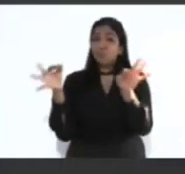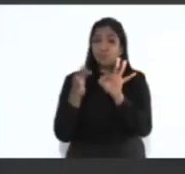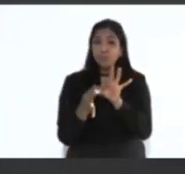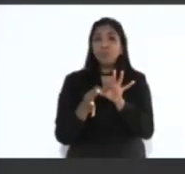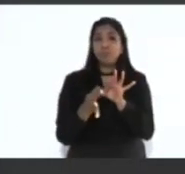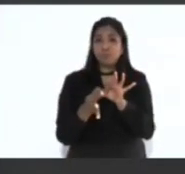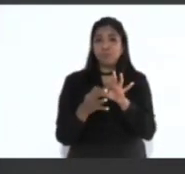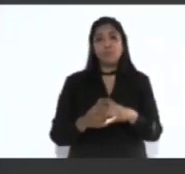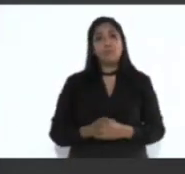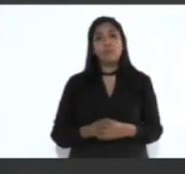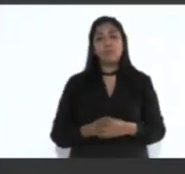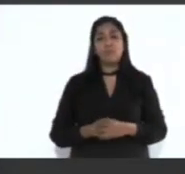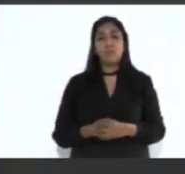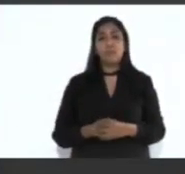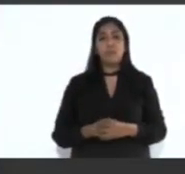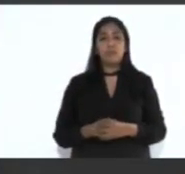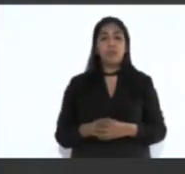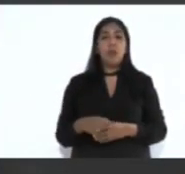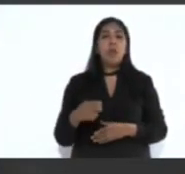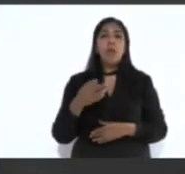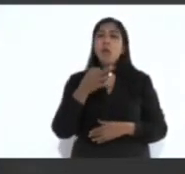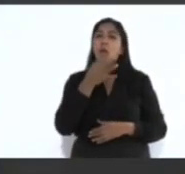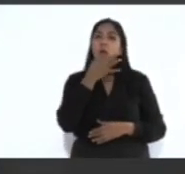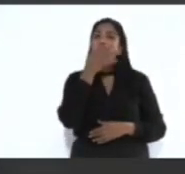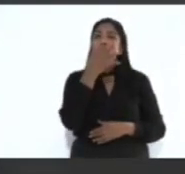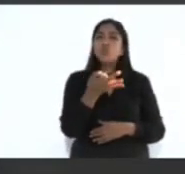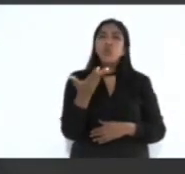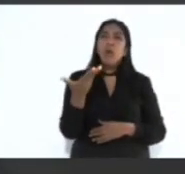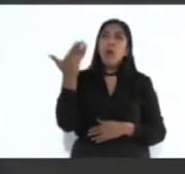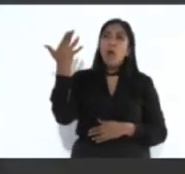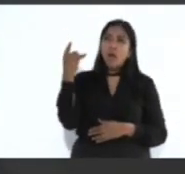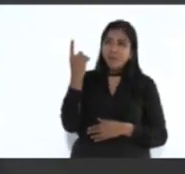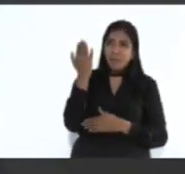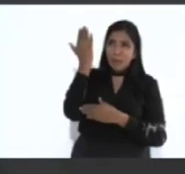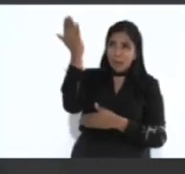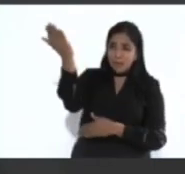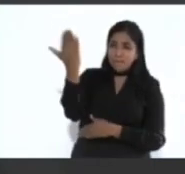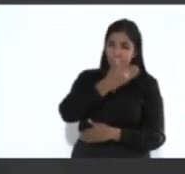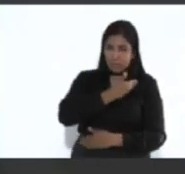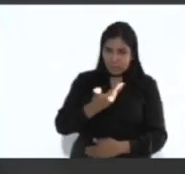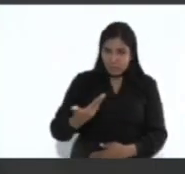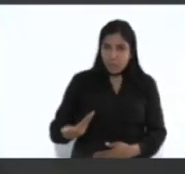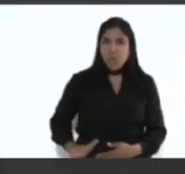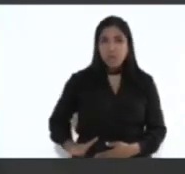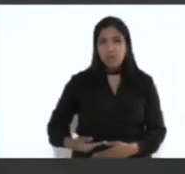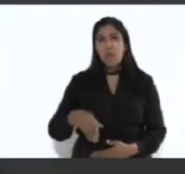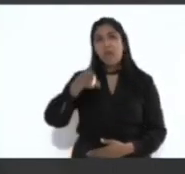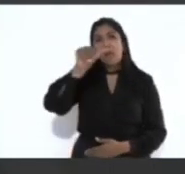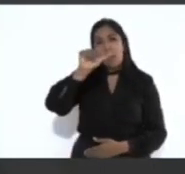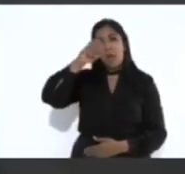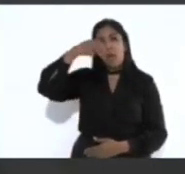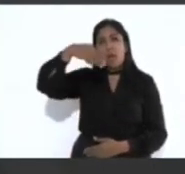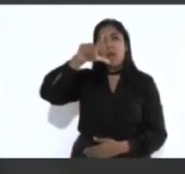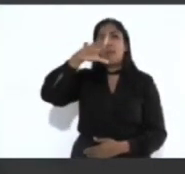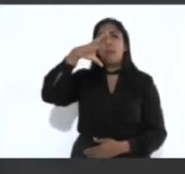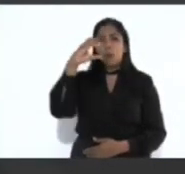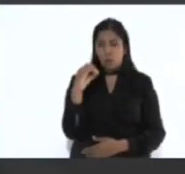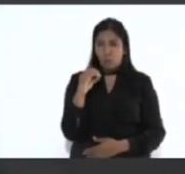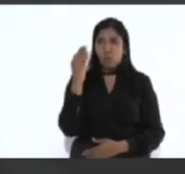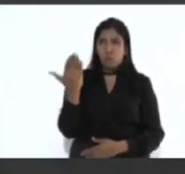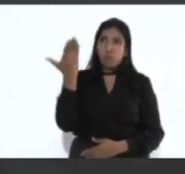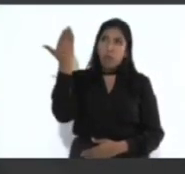el anuncio realizado hace unos días por usted, señor presidente Andrés Manuel López